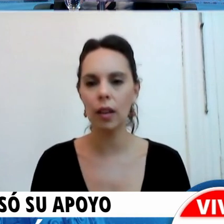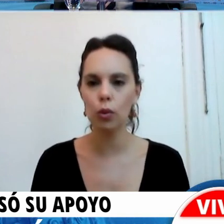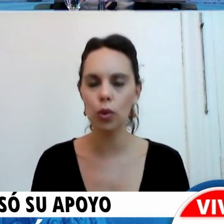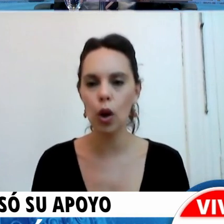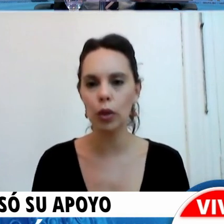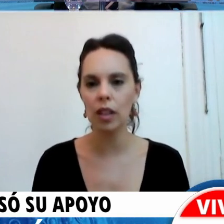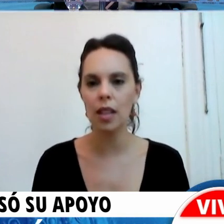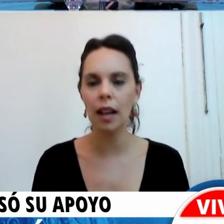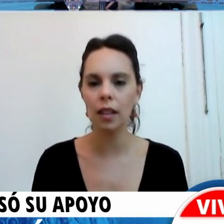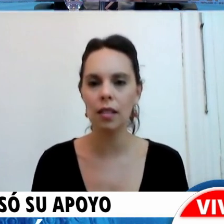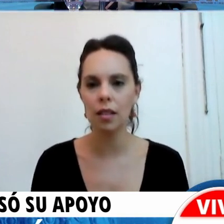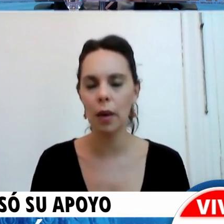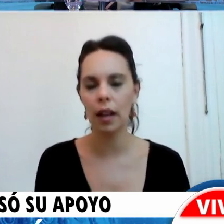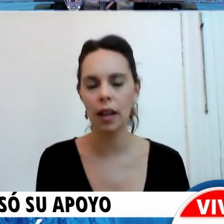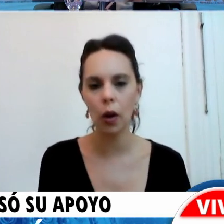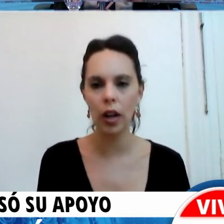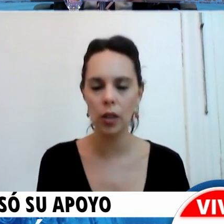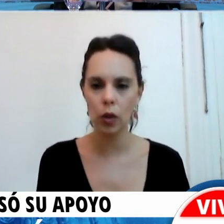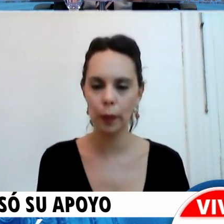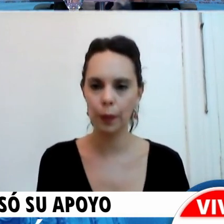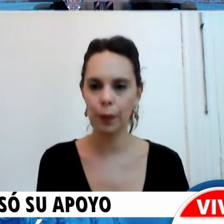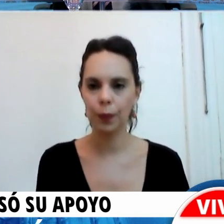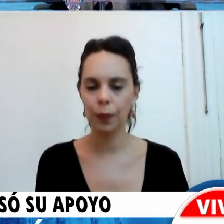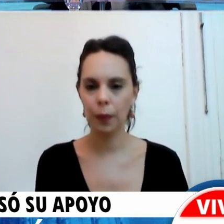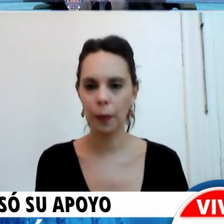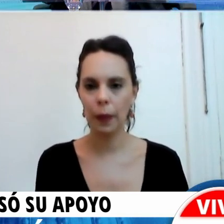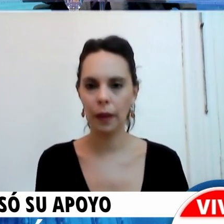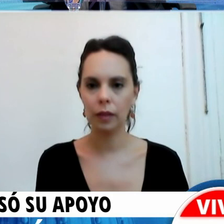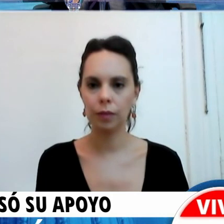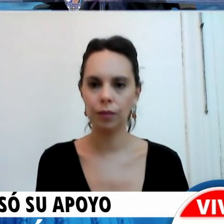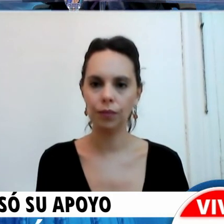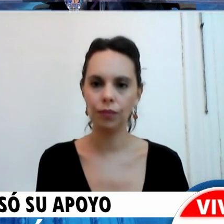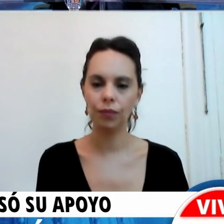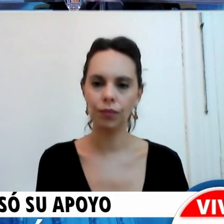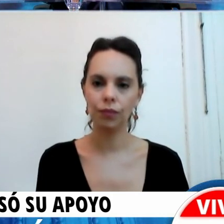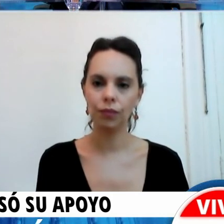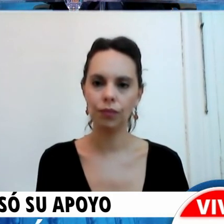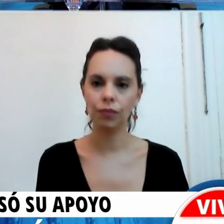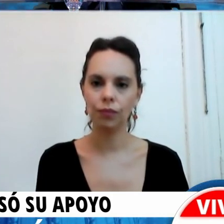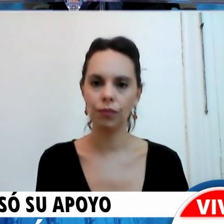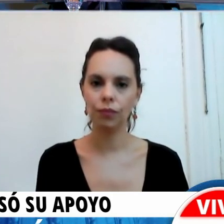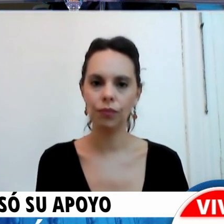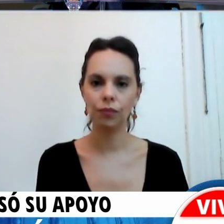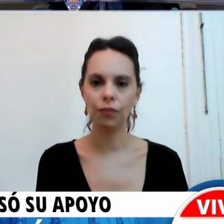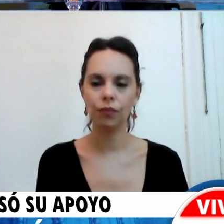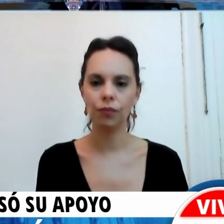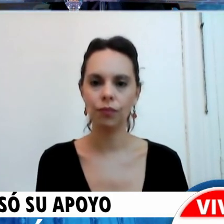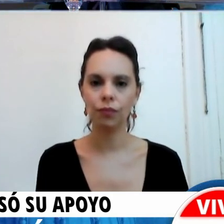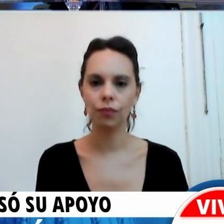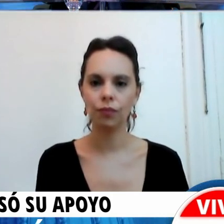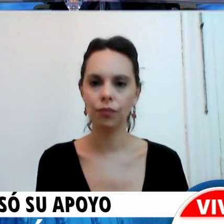de la discusión, como te decía antes, que se va a dar en el Congreso. Sí, te digo, yo preguntaba también en privado qué pasaba,